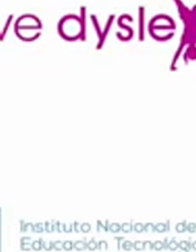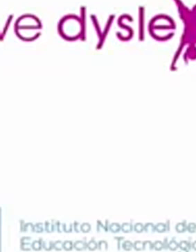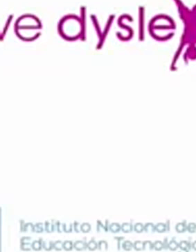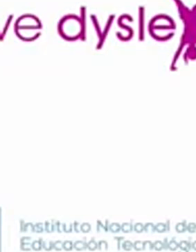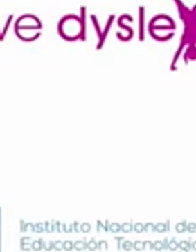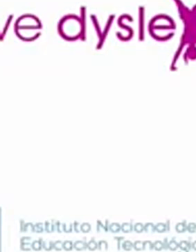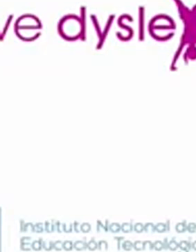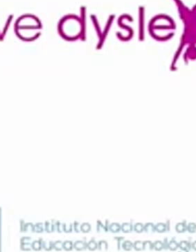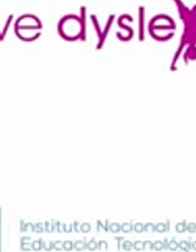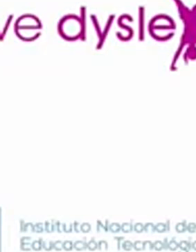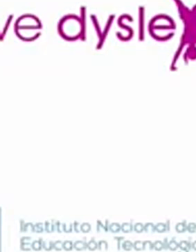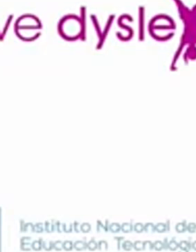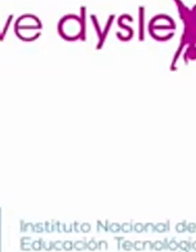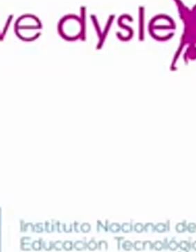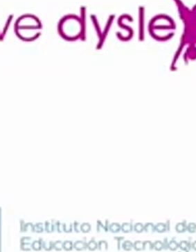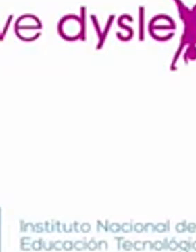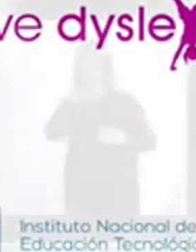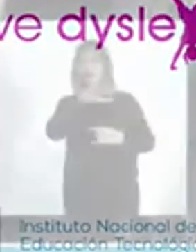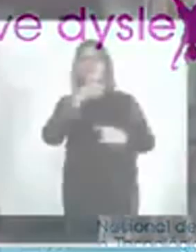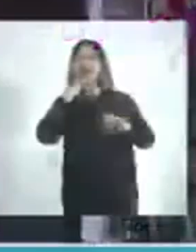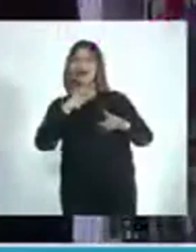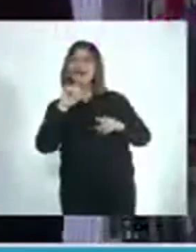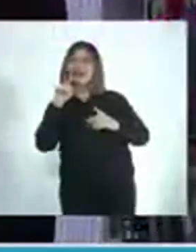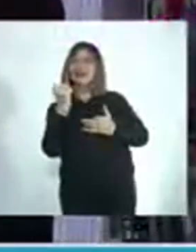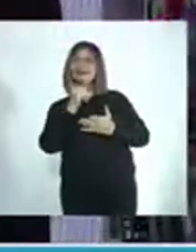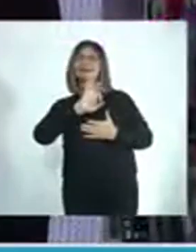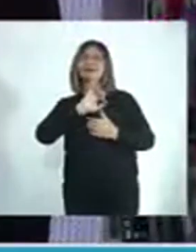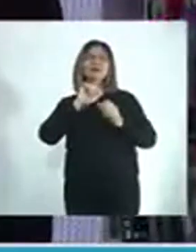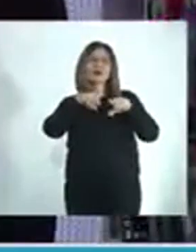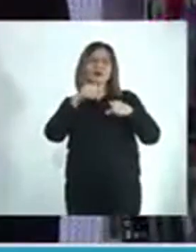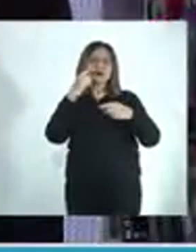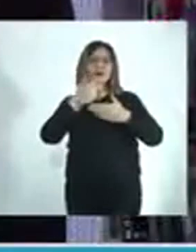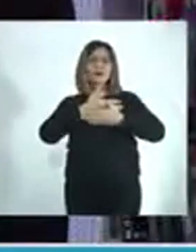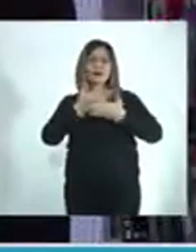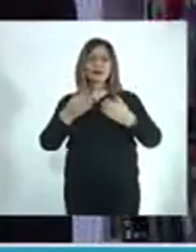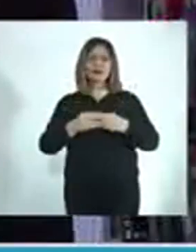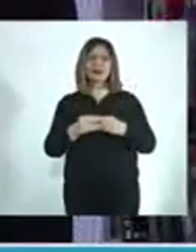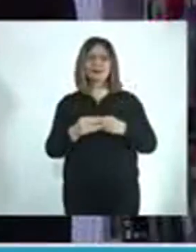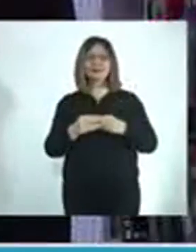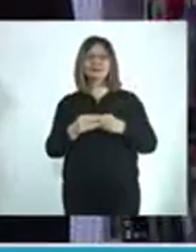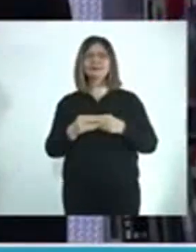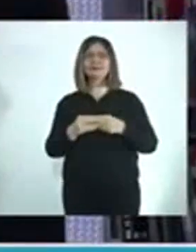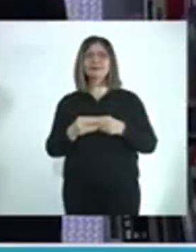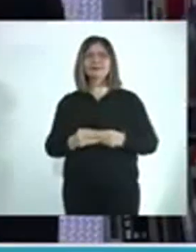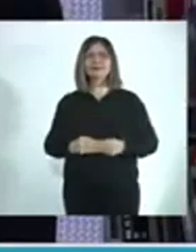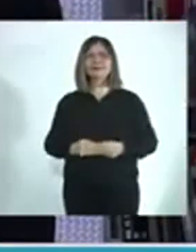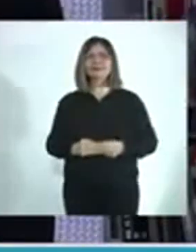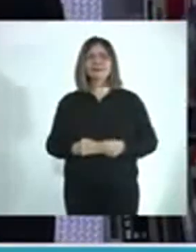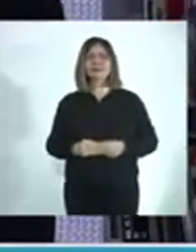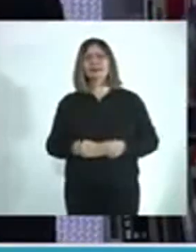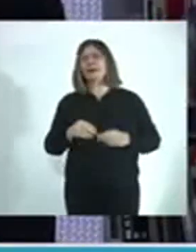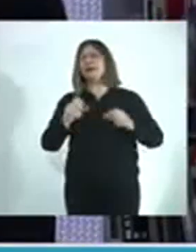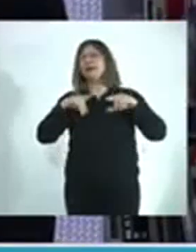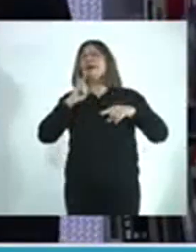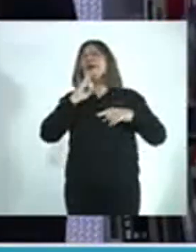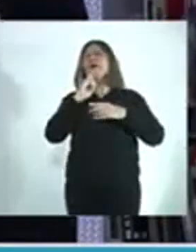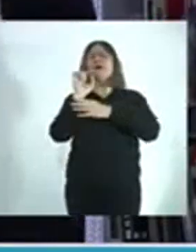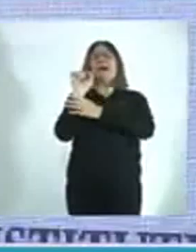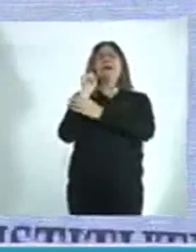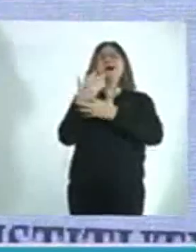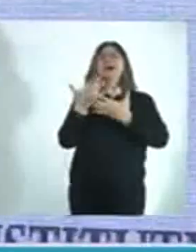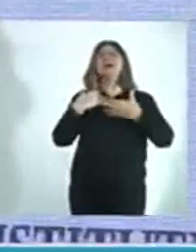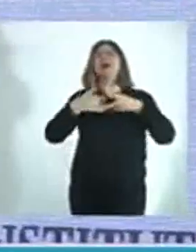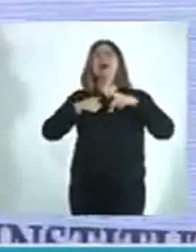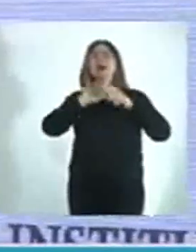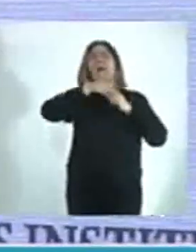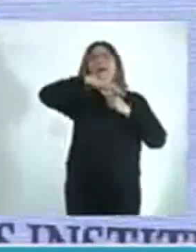salimos de la provincia o cuando tenemos referenciado algo en particular que está ligado a lo nuestro, ¿no? Las empanadas, los sulqui,